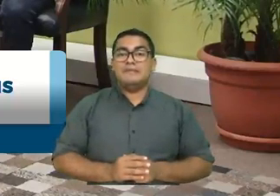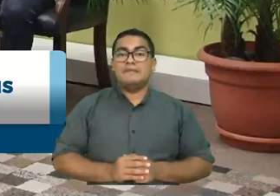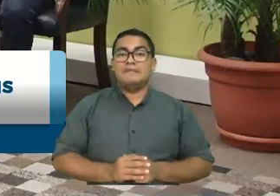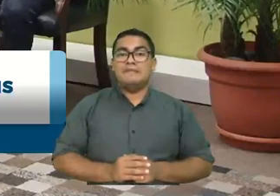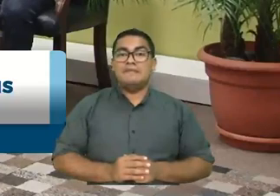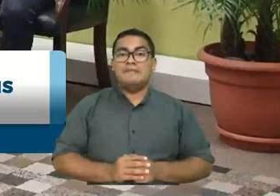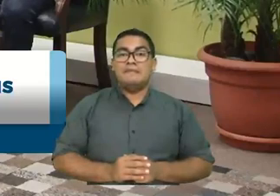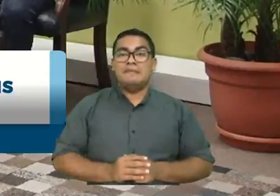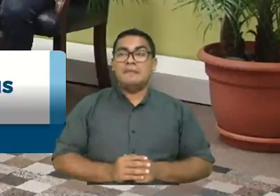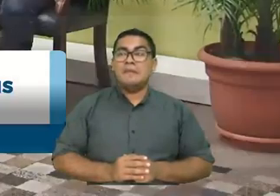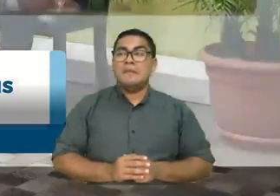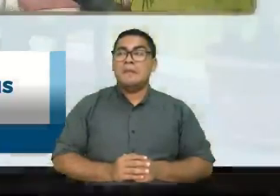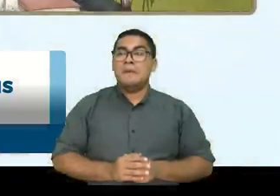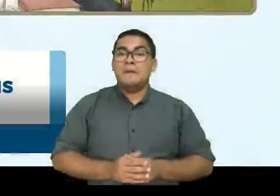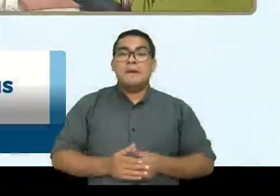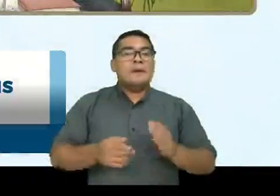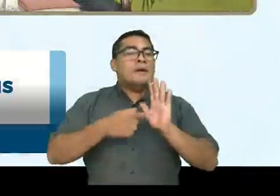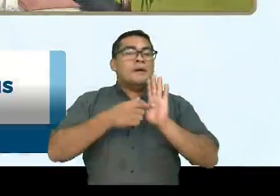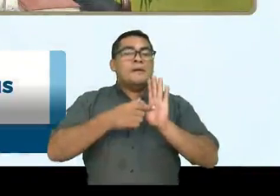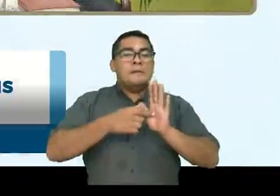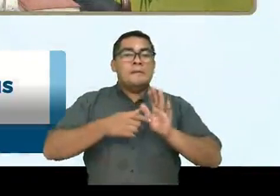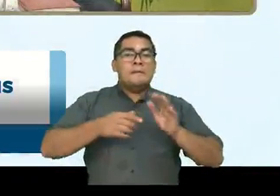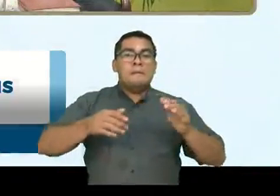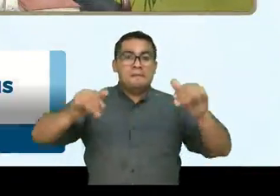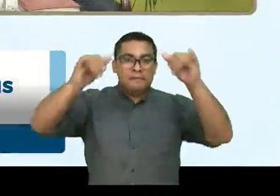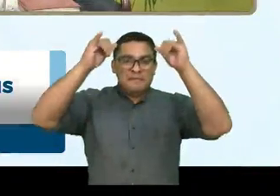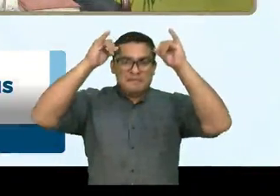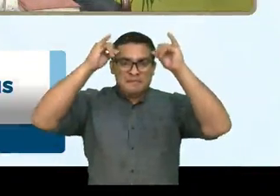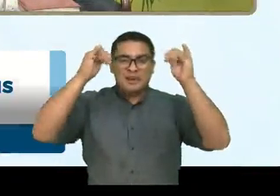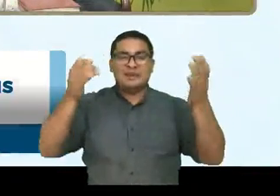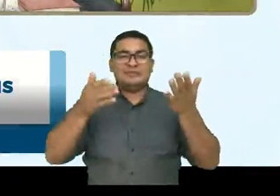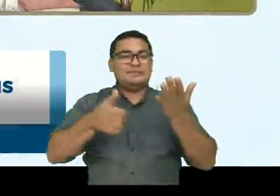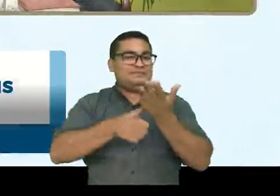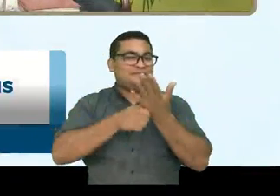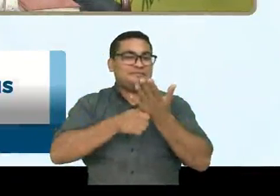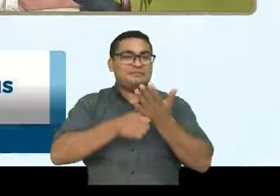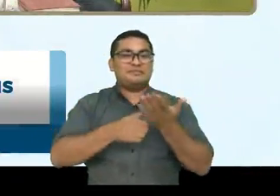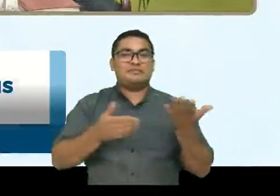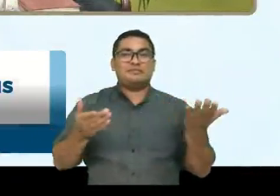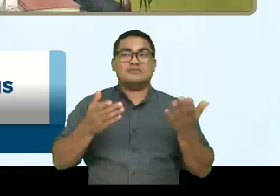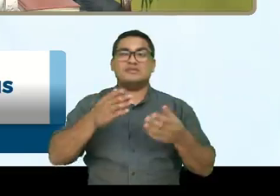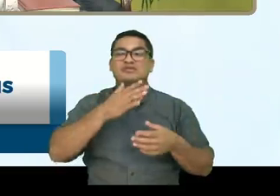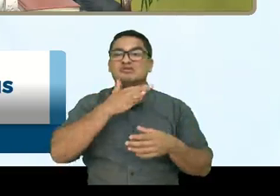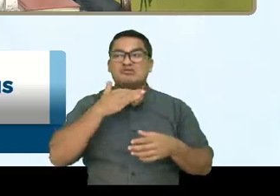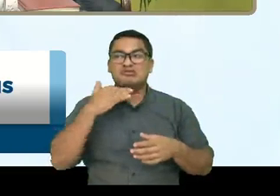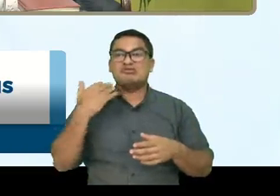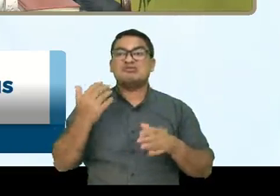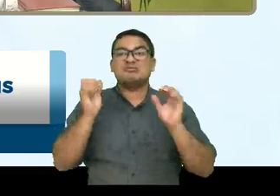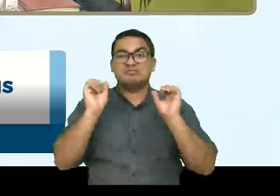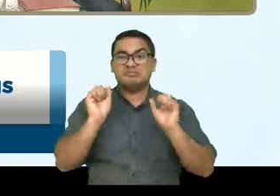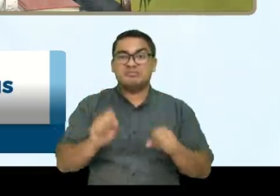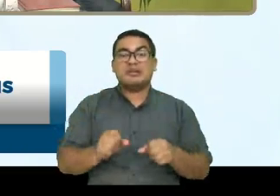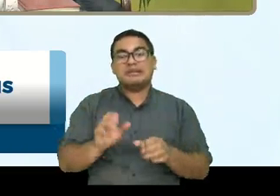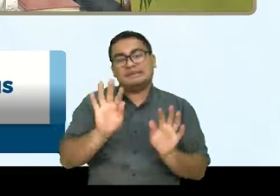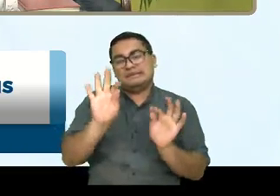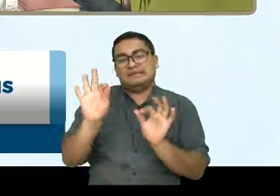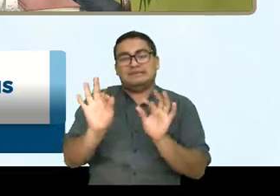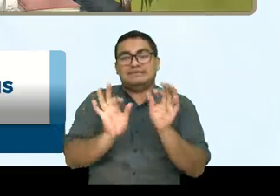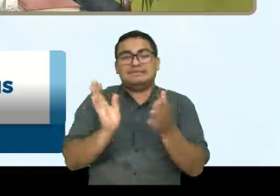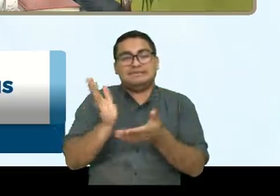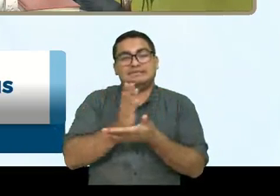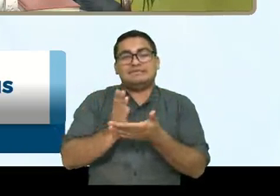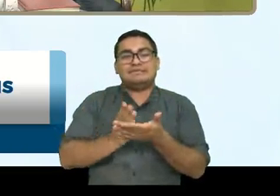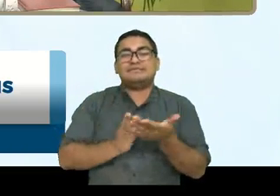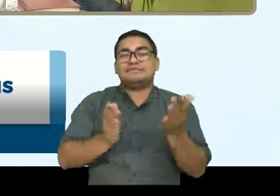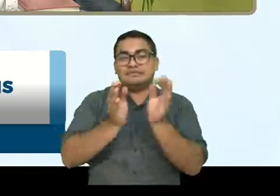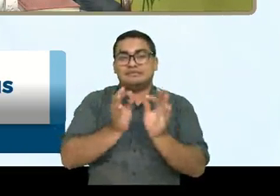que son de corral y que nosotros los consumimos, la carne contaminada, pero es menos frecuente, ¿verdad? Ya. La vía principal